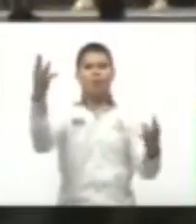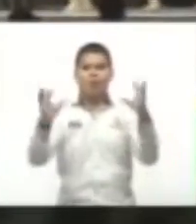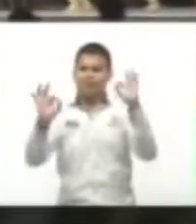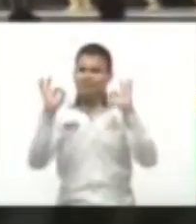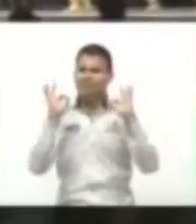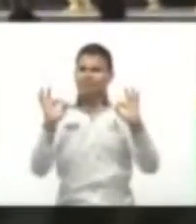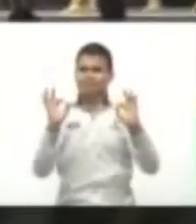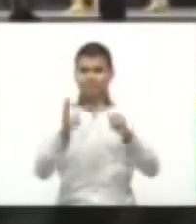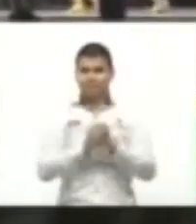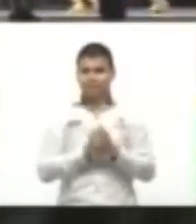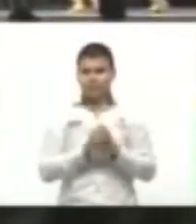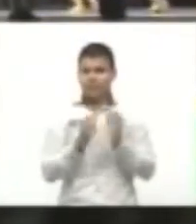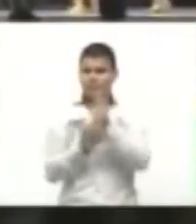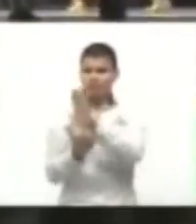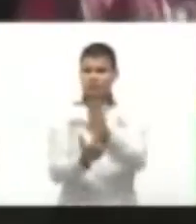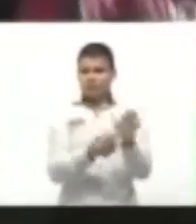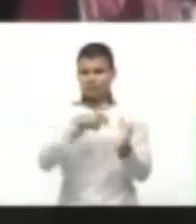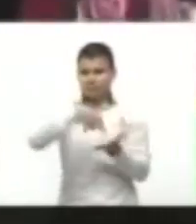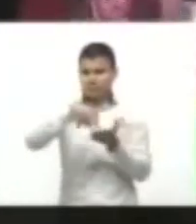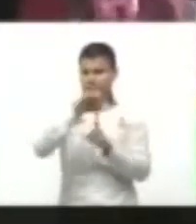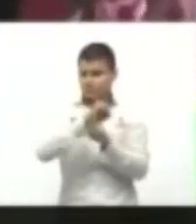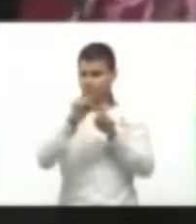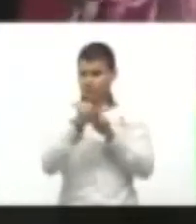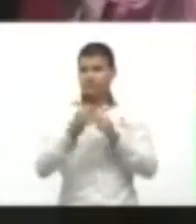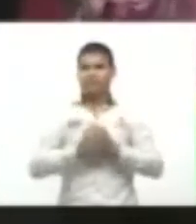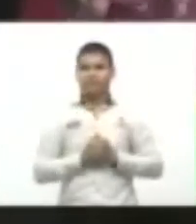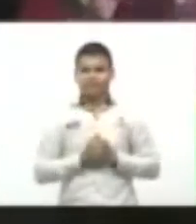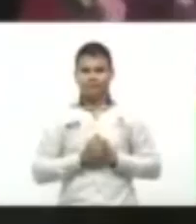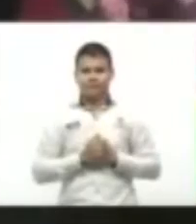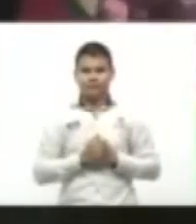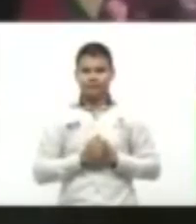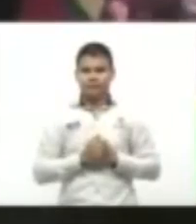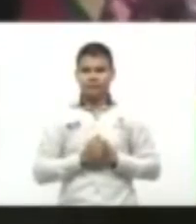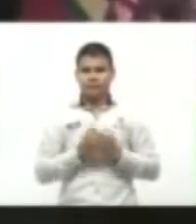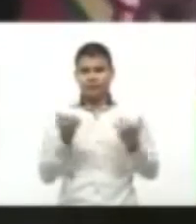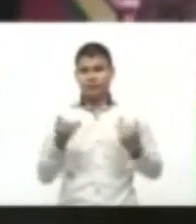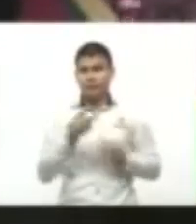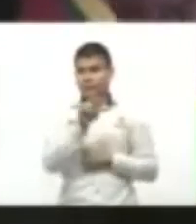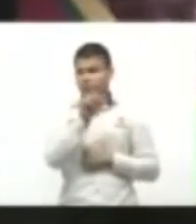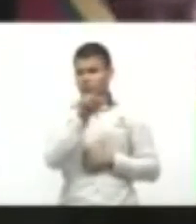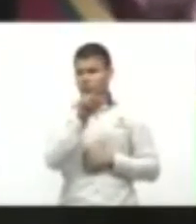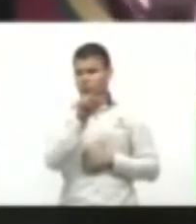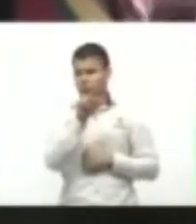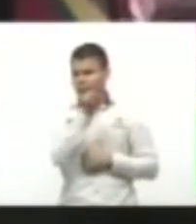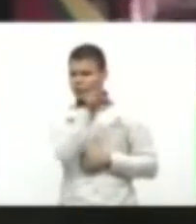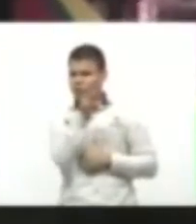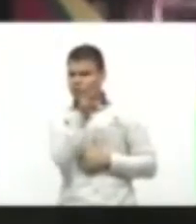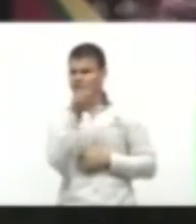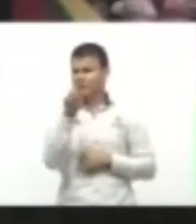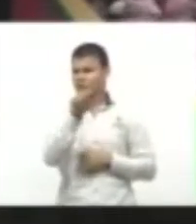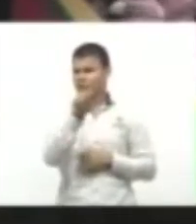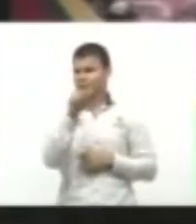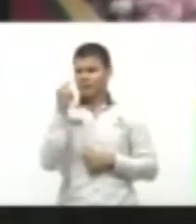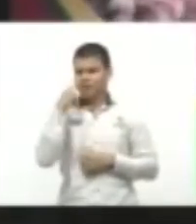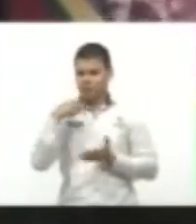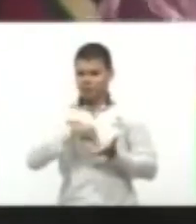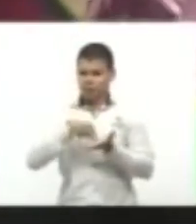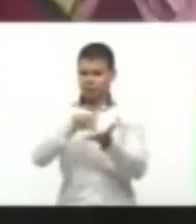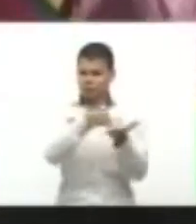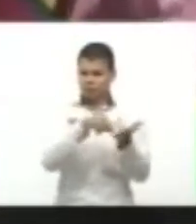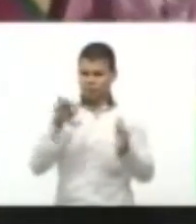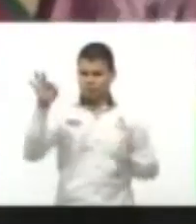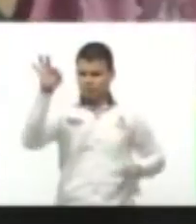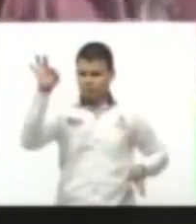modalidad de tradición popular y fantasía. Y el domingo 12 de febrero se vivirá la fiesta de danza y cumbia con la participación de 115